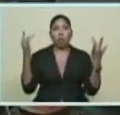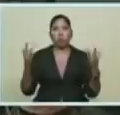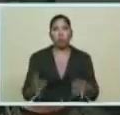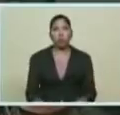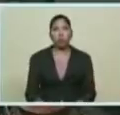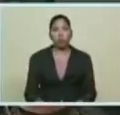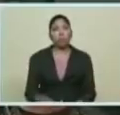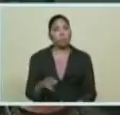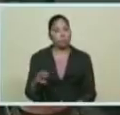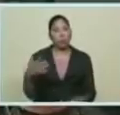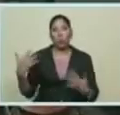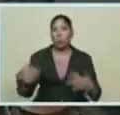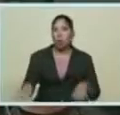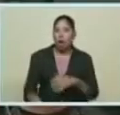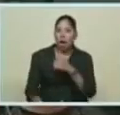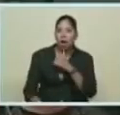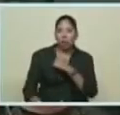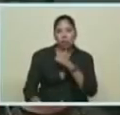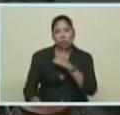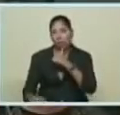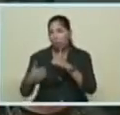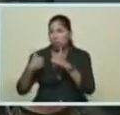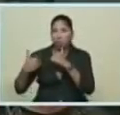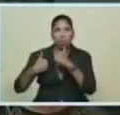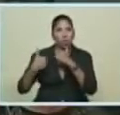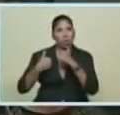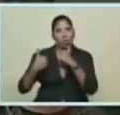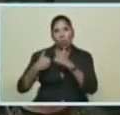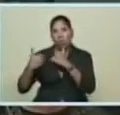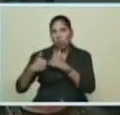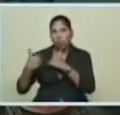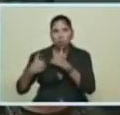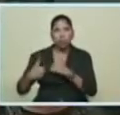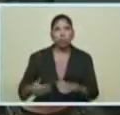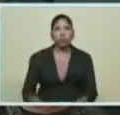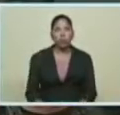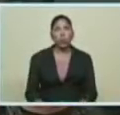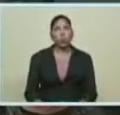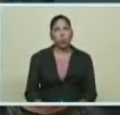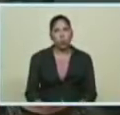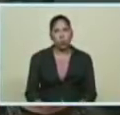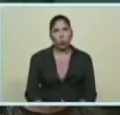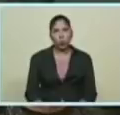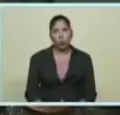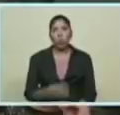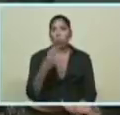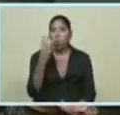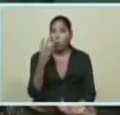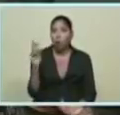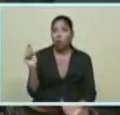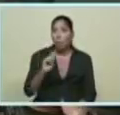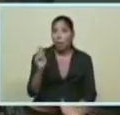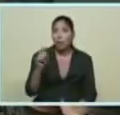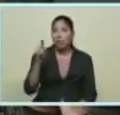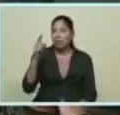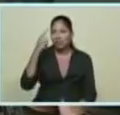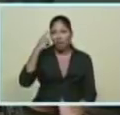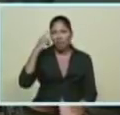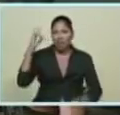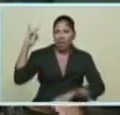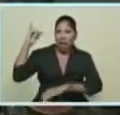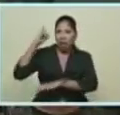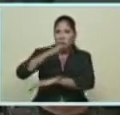lo que es aguantar el acoso durante casi 4 meses en la base militar de la Carlota.